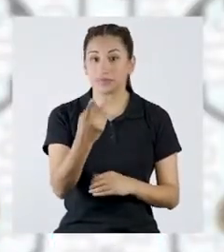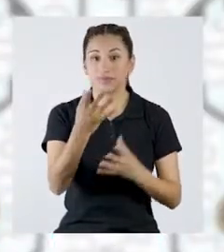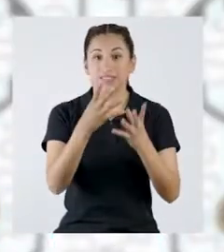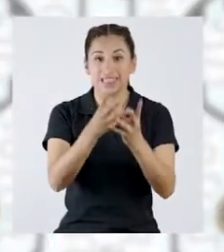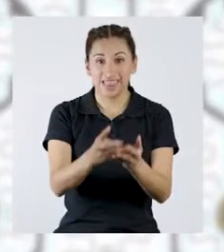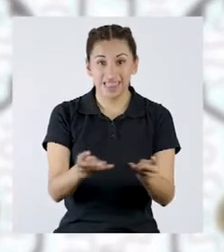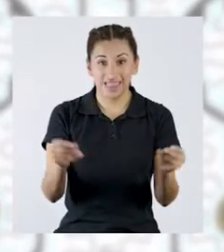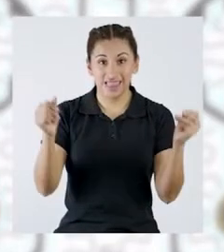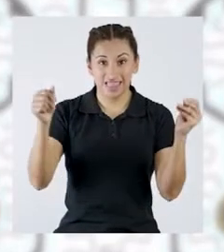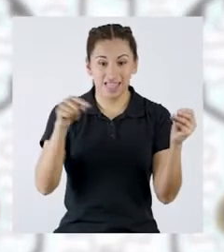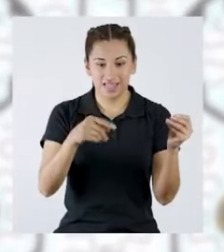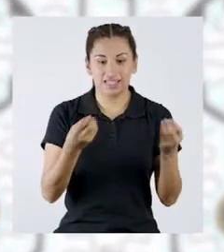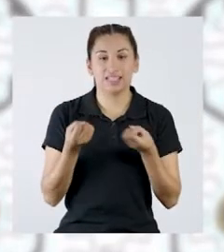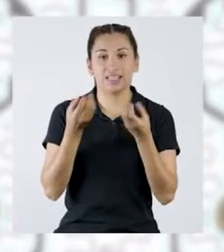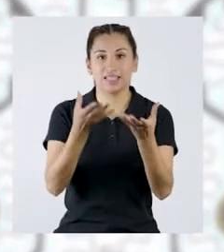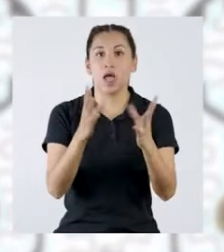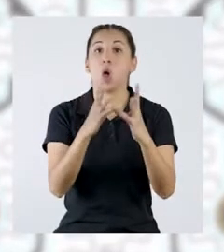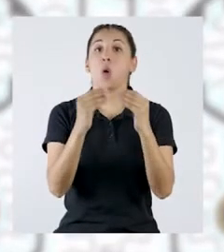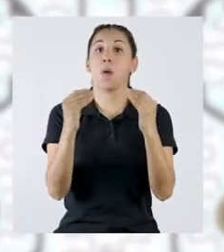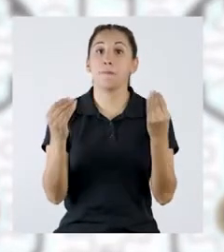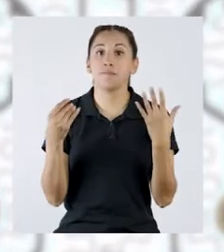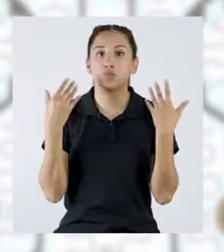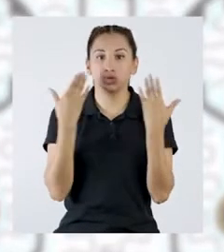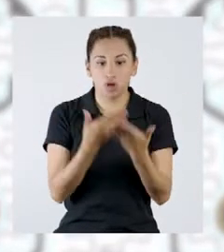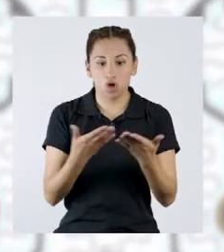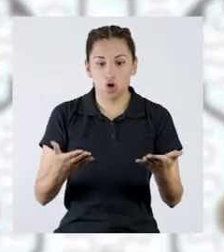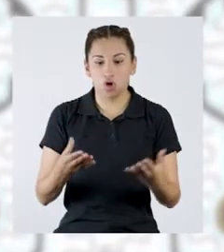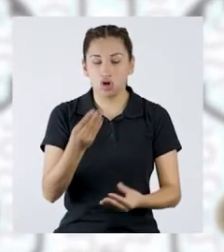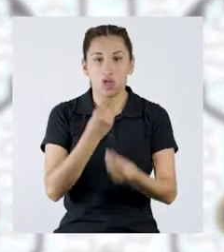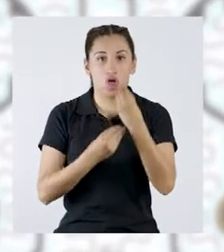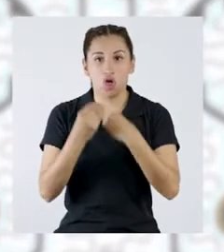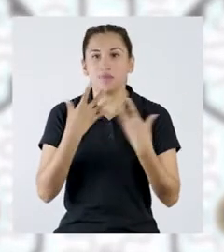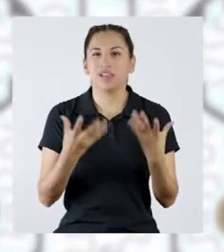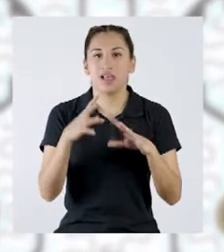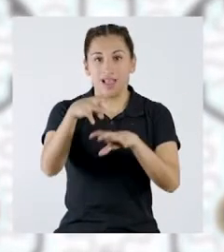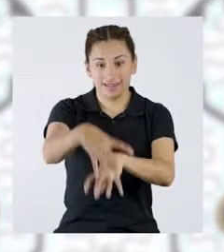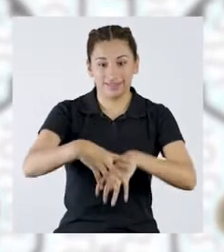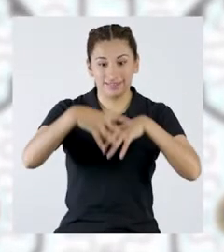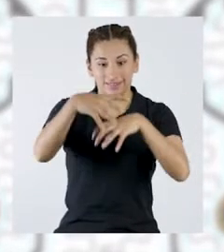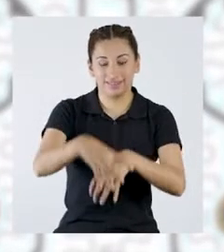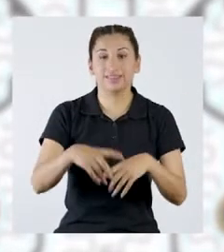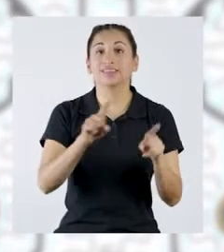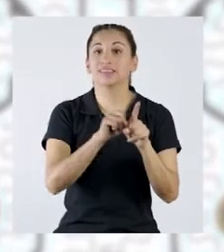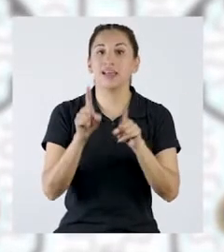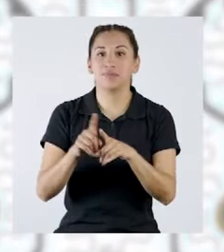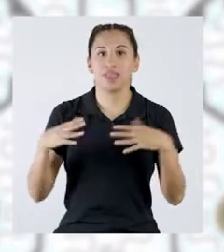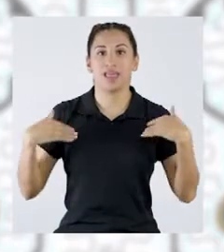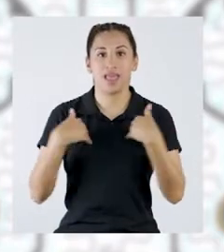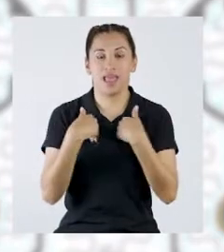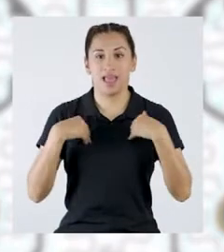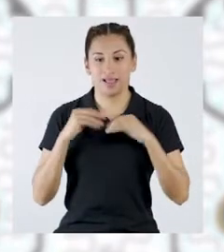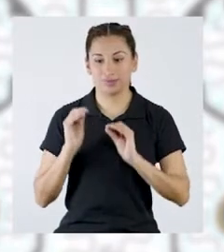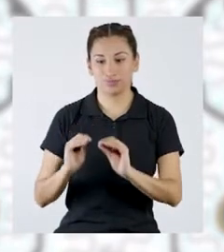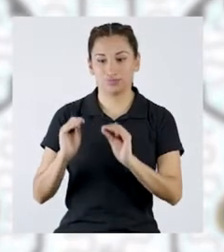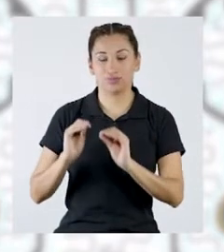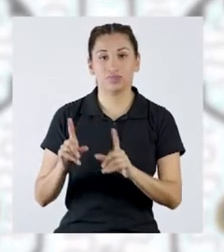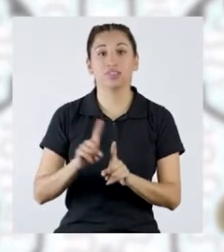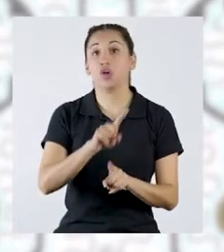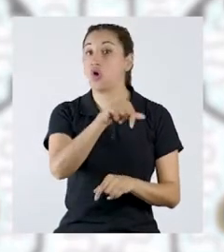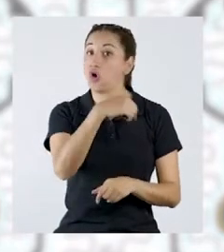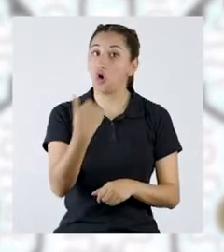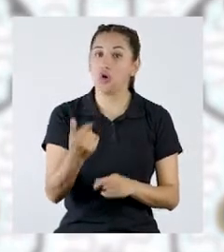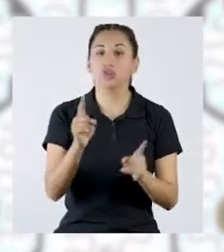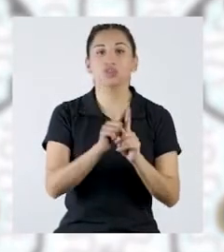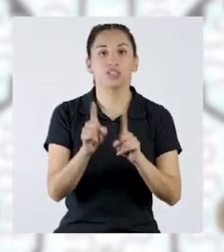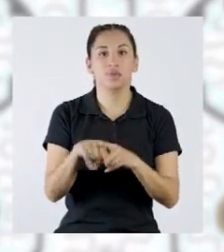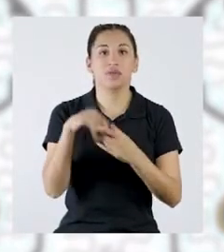que el suelo permite el desarrollo de muchas actividades productivas como la agricultura y la ganadería. Otro ejemplo puede venir